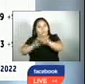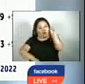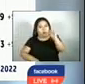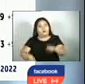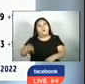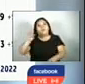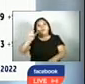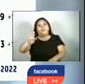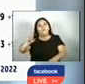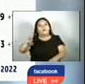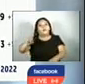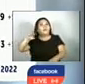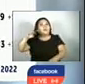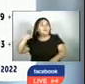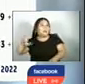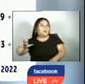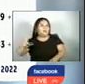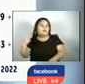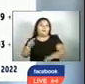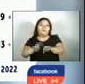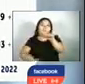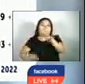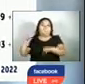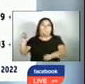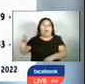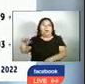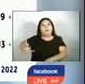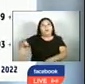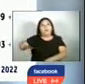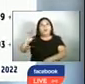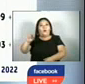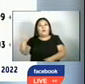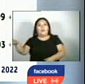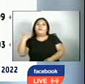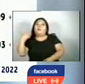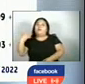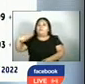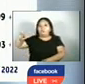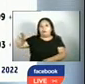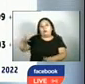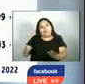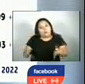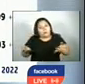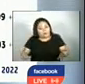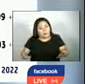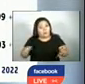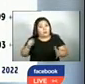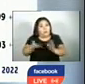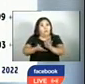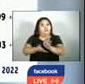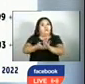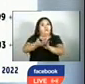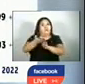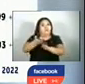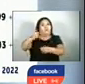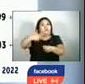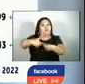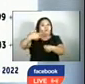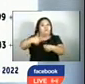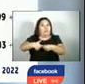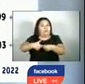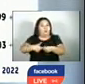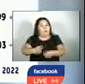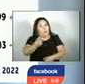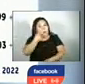hasta los $4.03 en el oriente del país. Es parte de estos incrementos en los precios de los